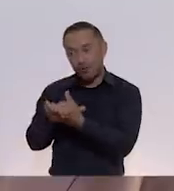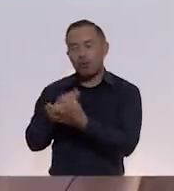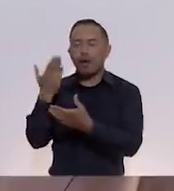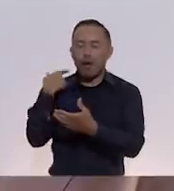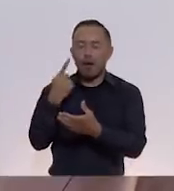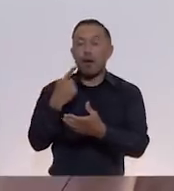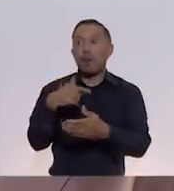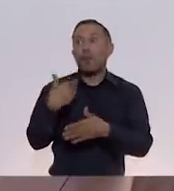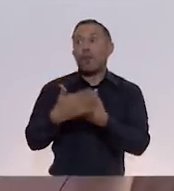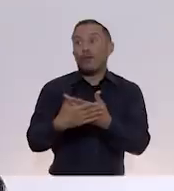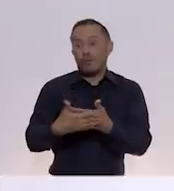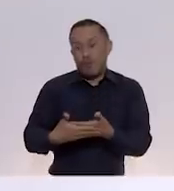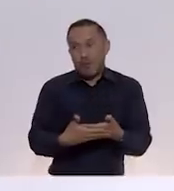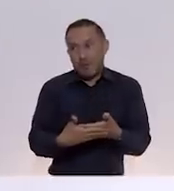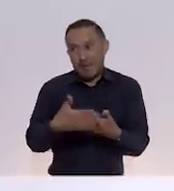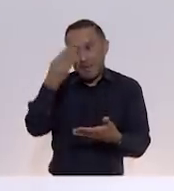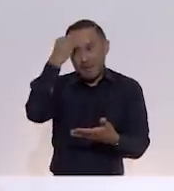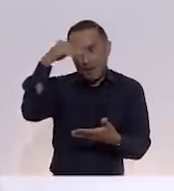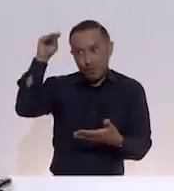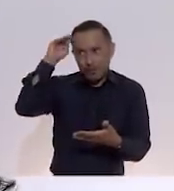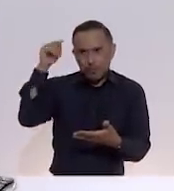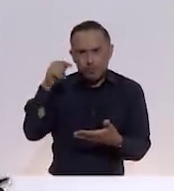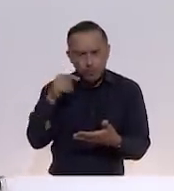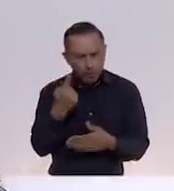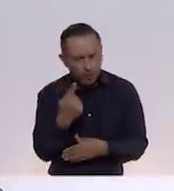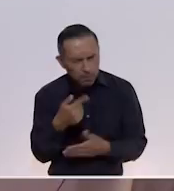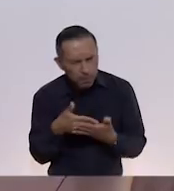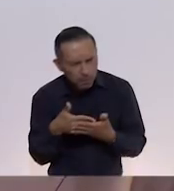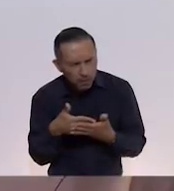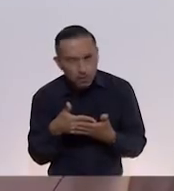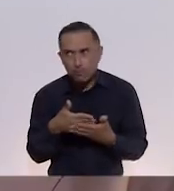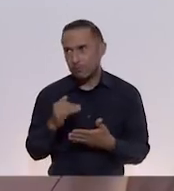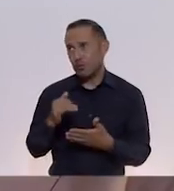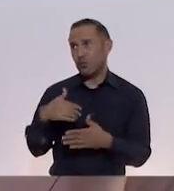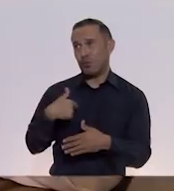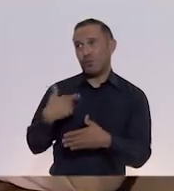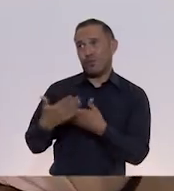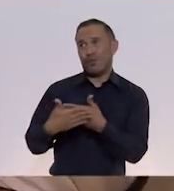bebé. ¿Bebé? Es que estoy embarazada.